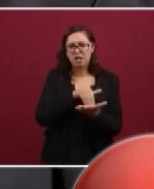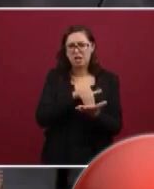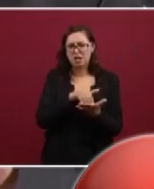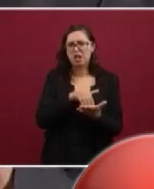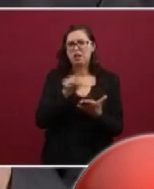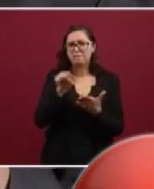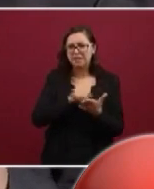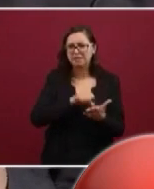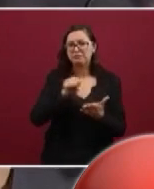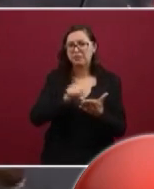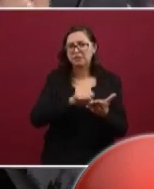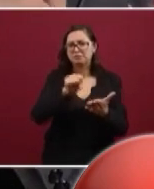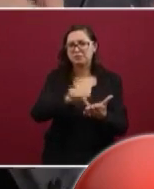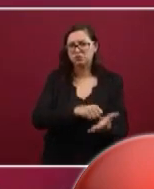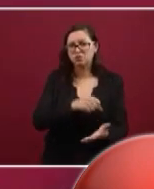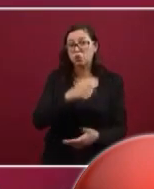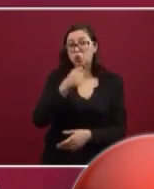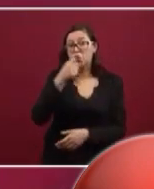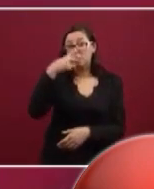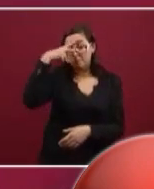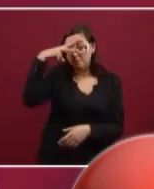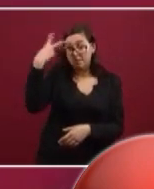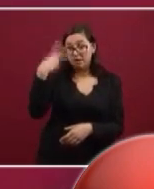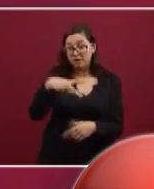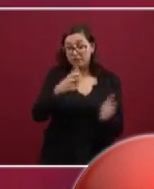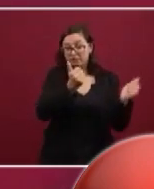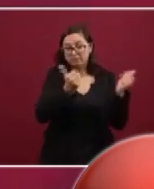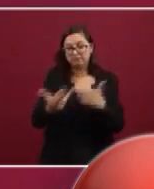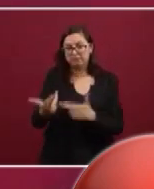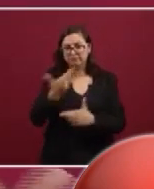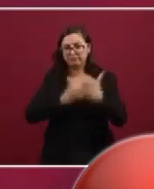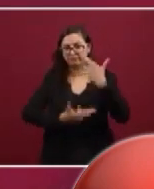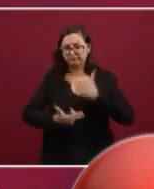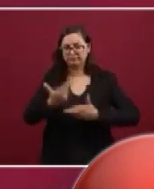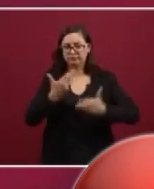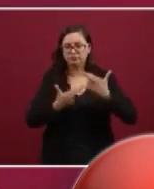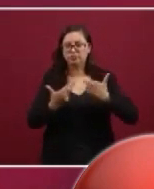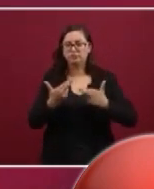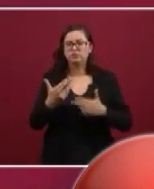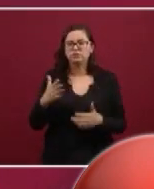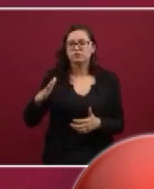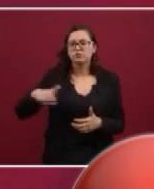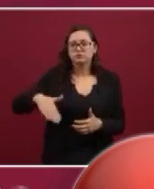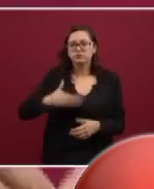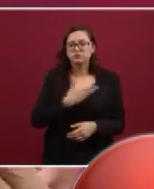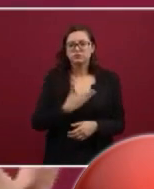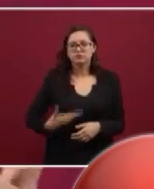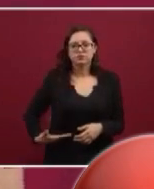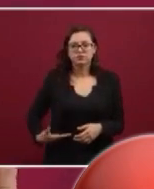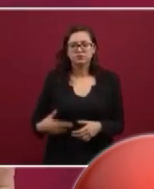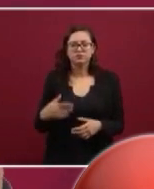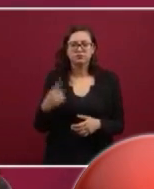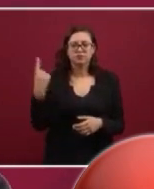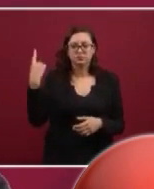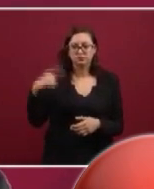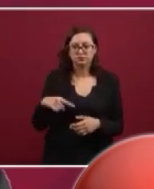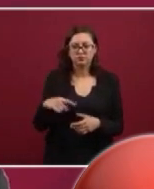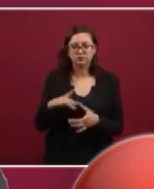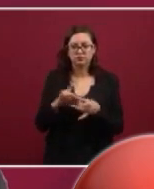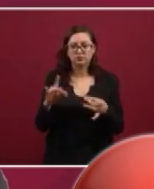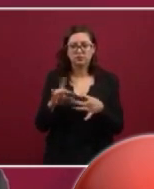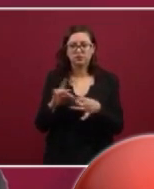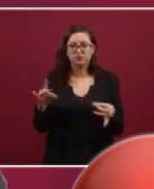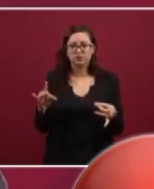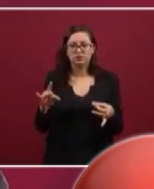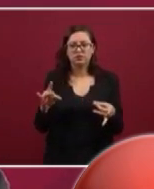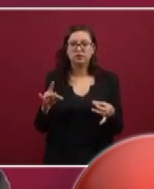mexicanos. La instrucción que el presidente nos dio, ahora a Horacio Duarte, es que tiene que incluir el respaldo y el